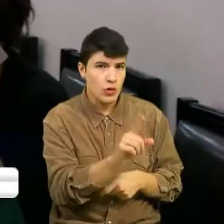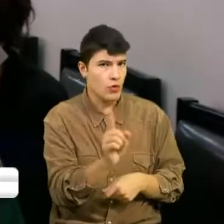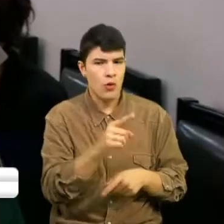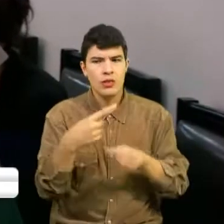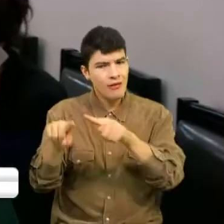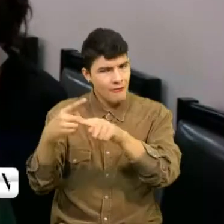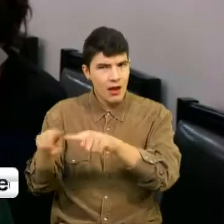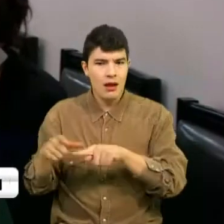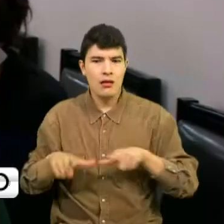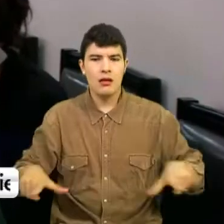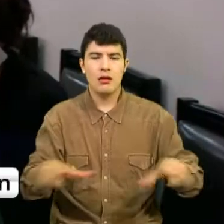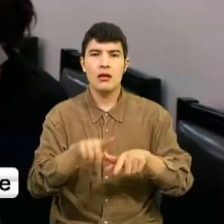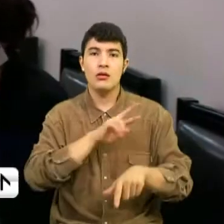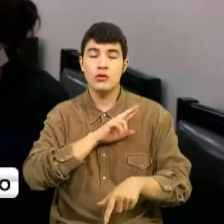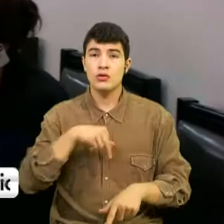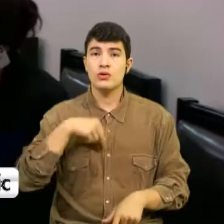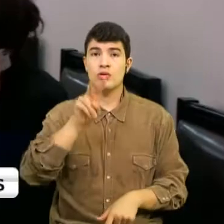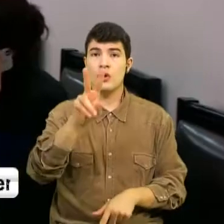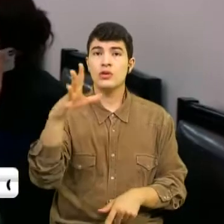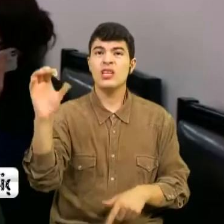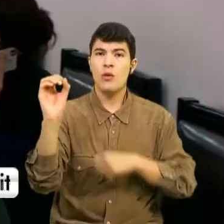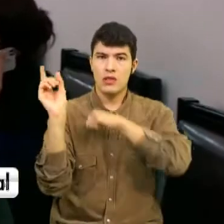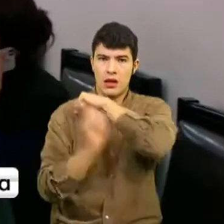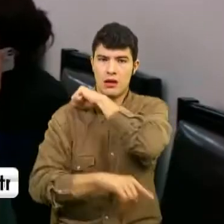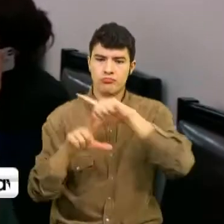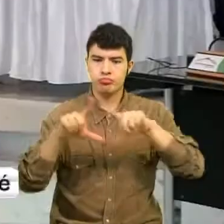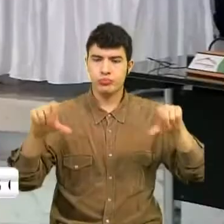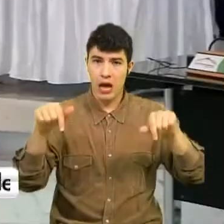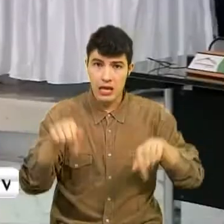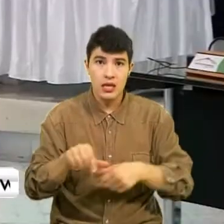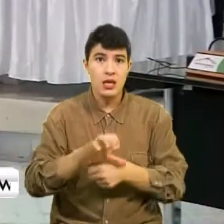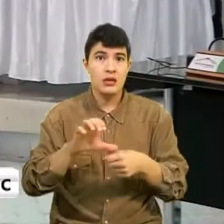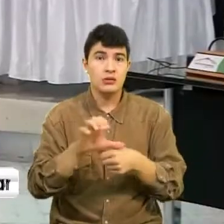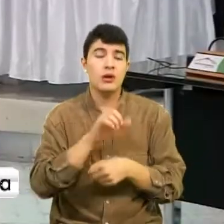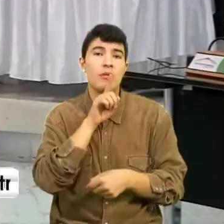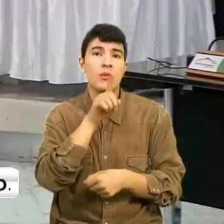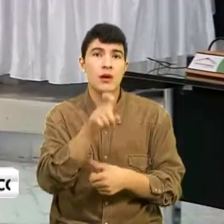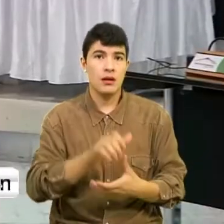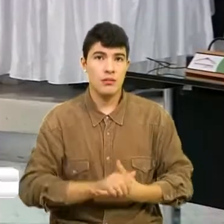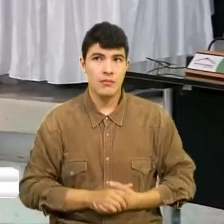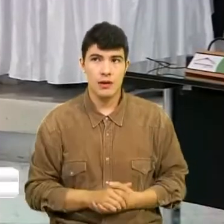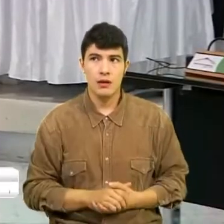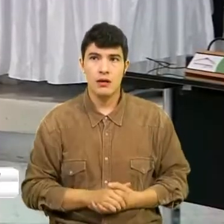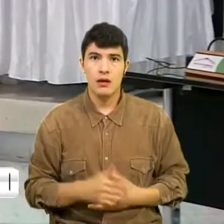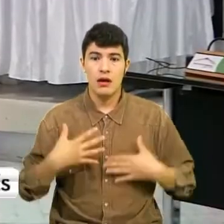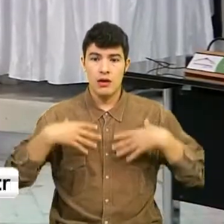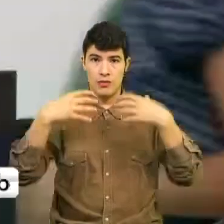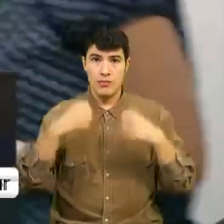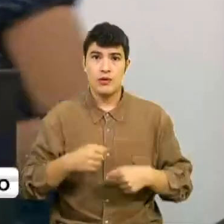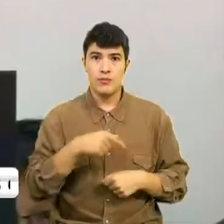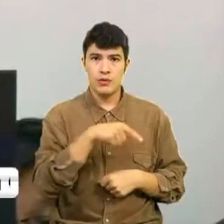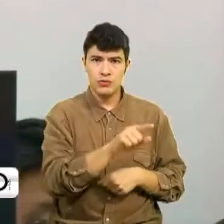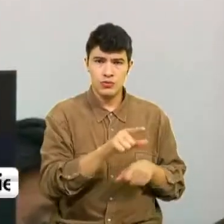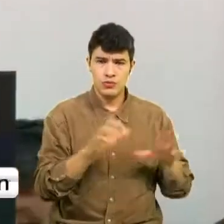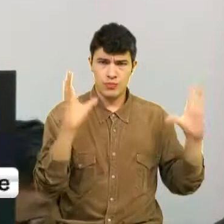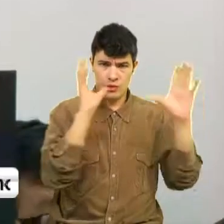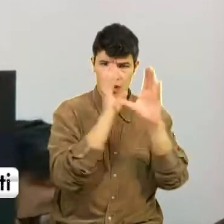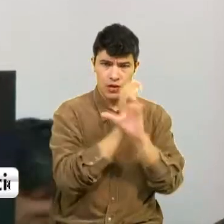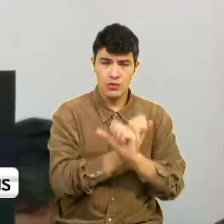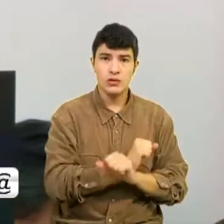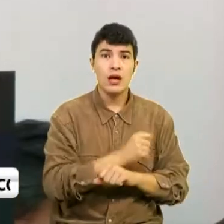250 comparendos en lo que ocurrió el año en la ciudad bucaramanga por su parte propietarios de establecimientos nocturnos